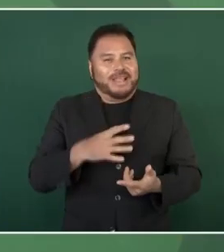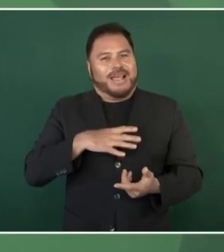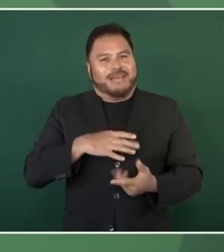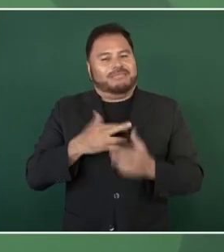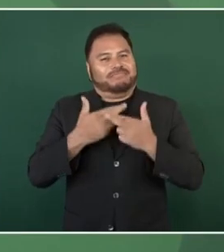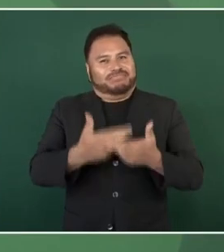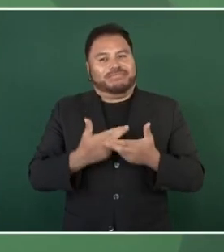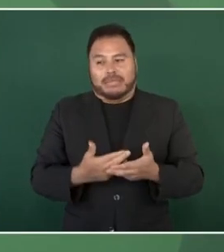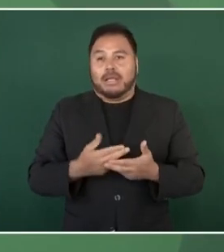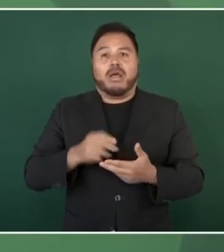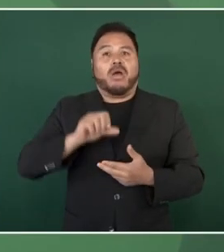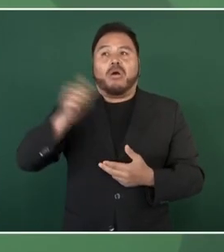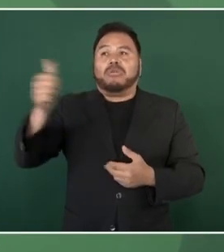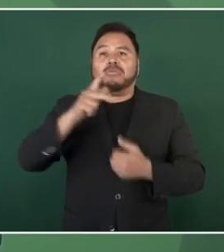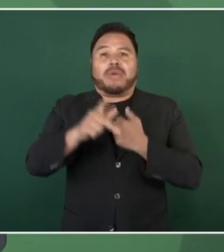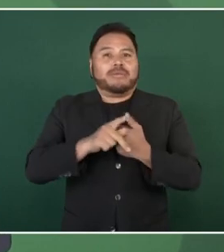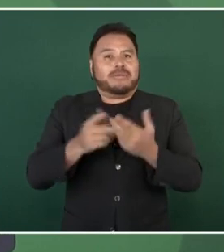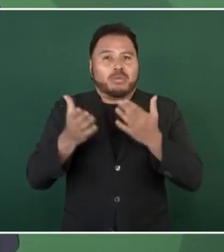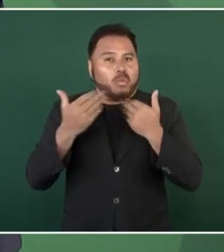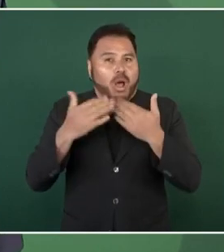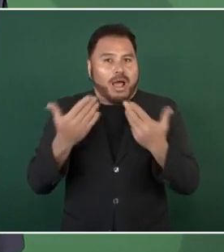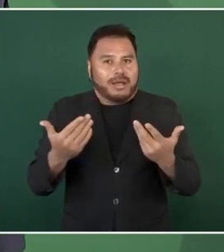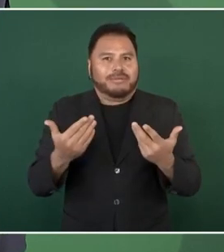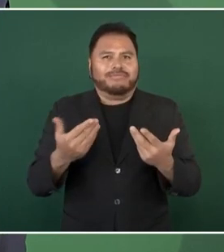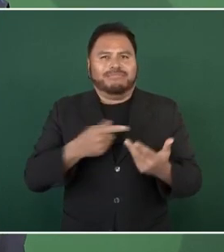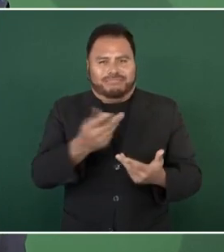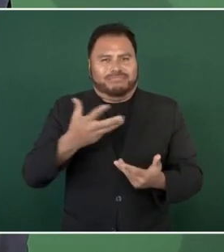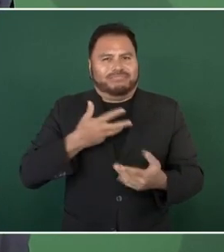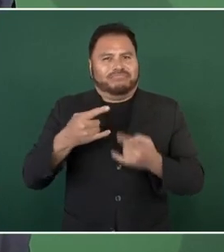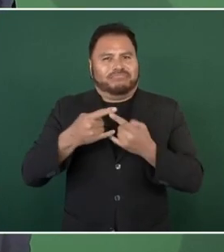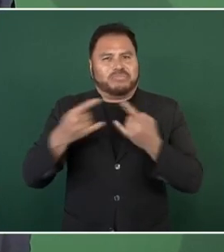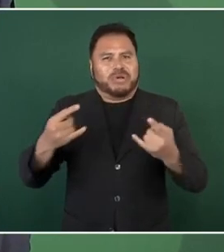en otros países, y